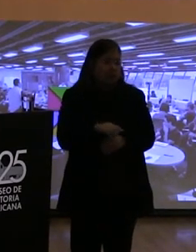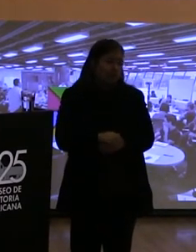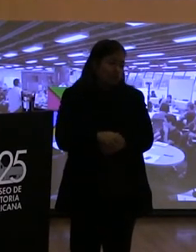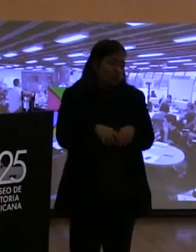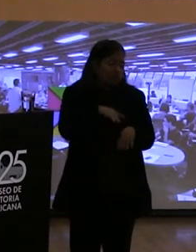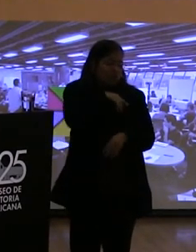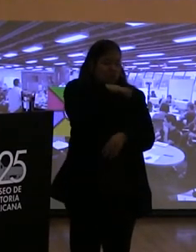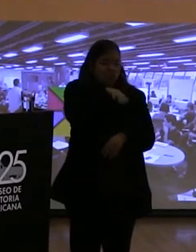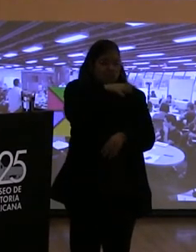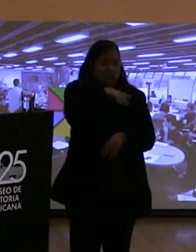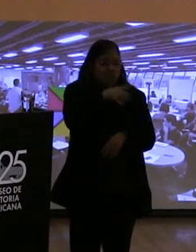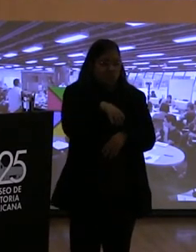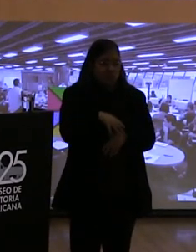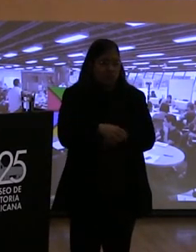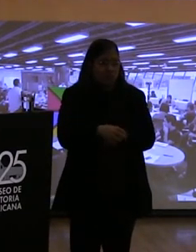y